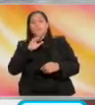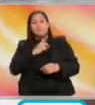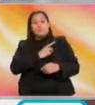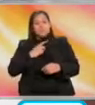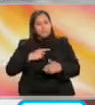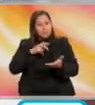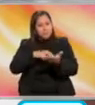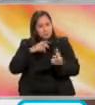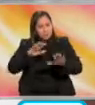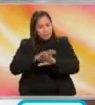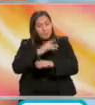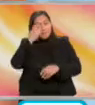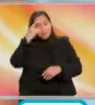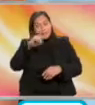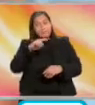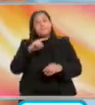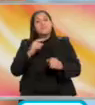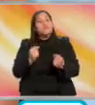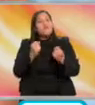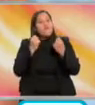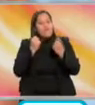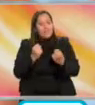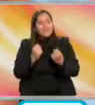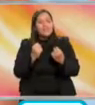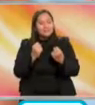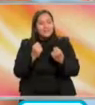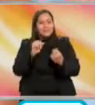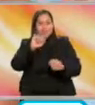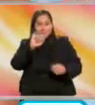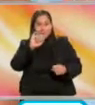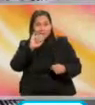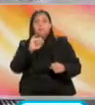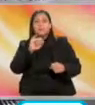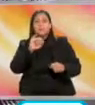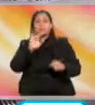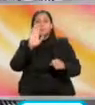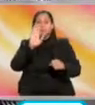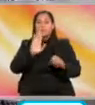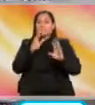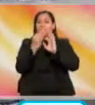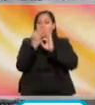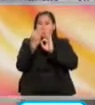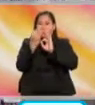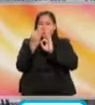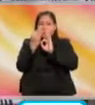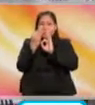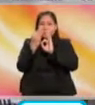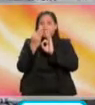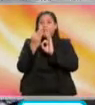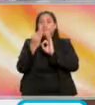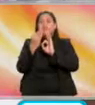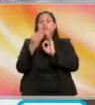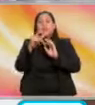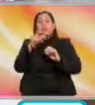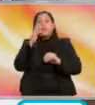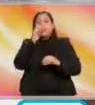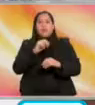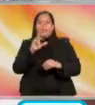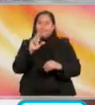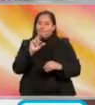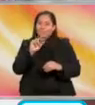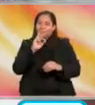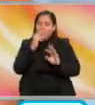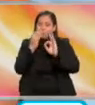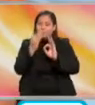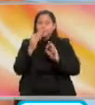cambiar para convertirlo en una fortaleza, ¿sí? Es como Y- encararlo un poco en lugar de sacarle la vuelta, ¿no? Exacto. Y la última